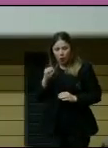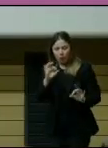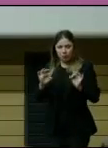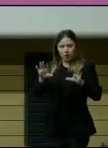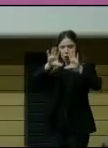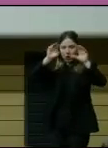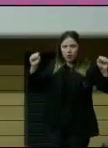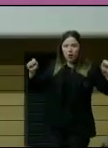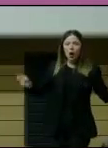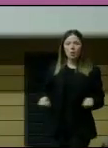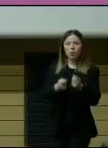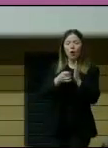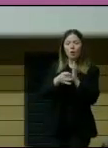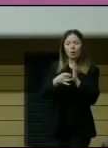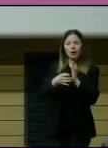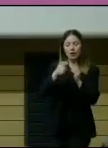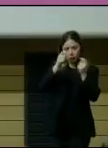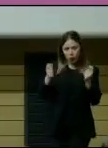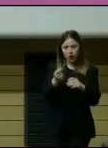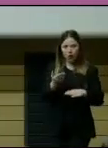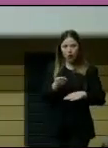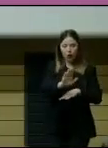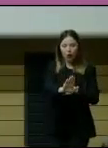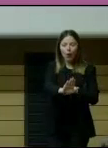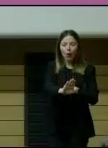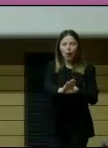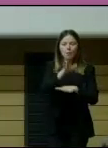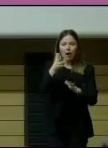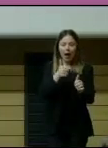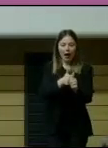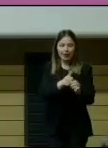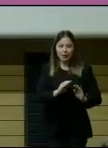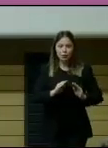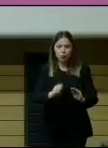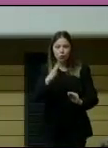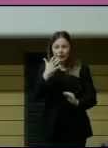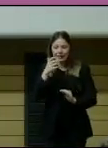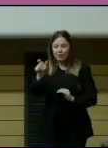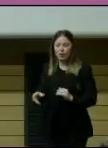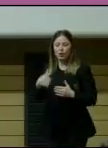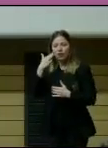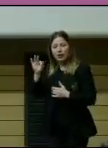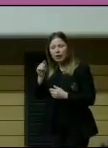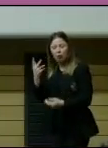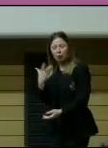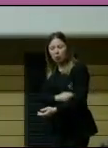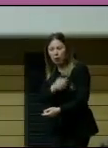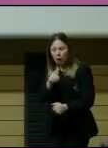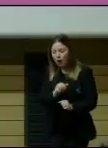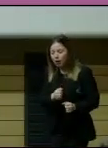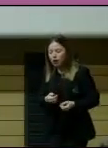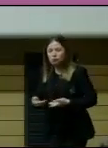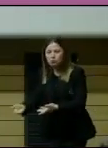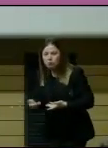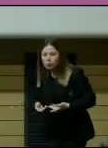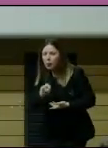La Guardia Civil publicó unos materiales para distribuir entre sus agentes sobre llegar al fentanilo y tal, y dicen, pero fentanilo de 8 cuartos. Pero